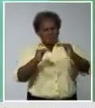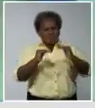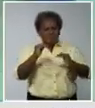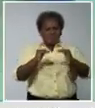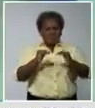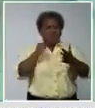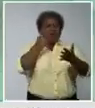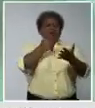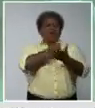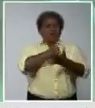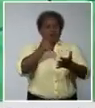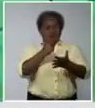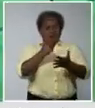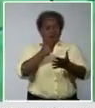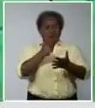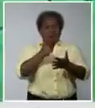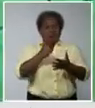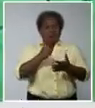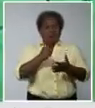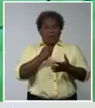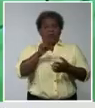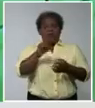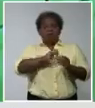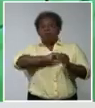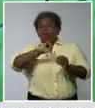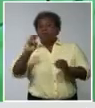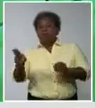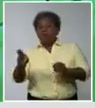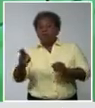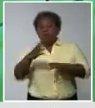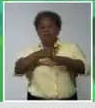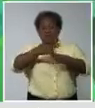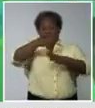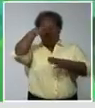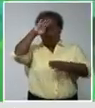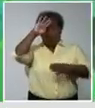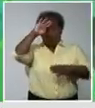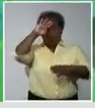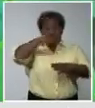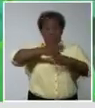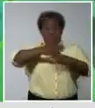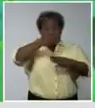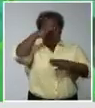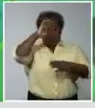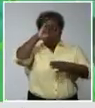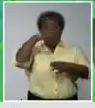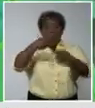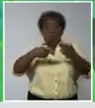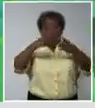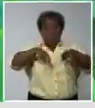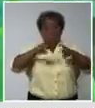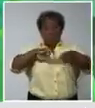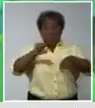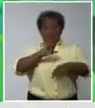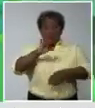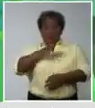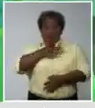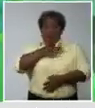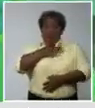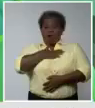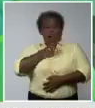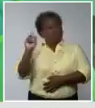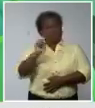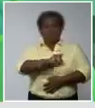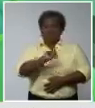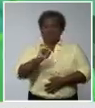el término que se usa, pues se envía a Santiago. En Santiago no se le hace el mismo estudio que hacemos nosotros. Se le hace